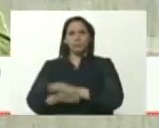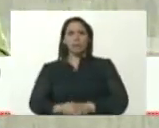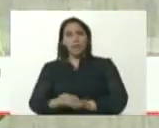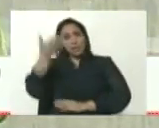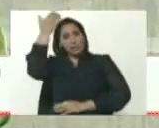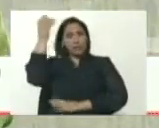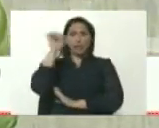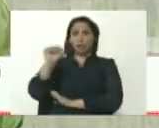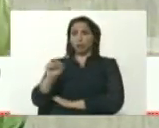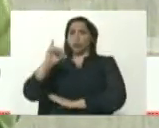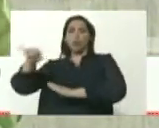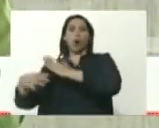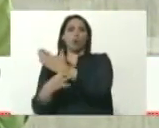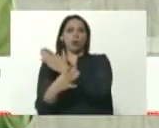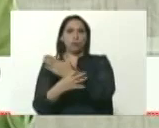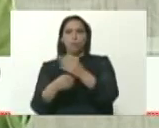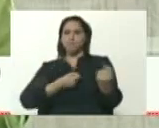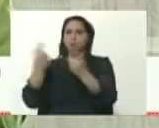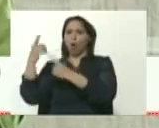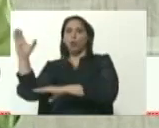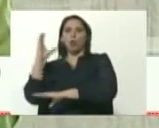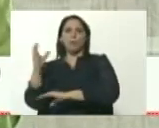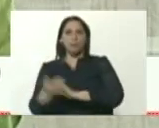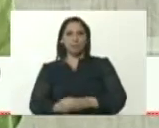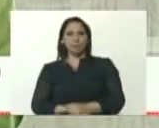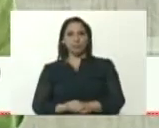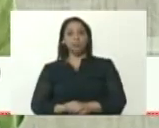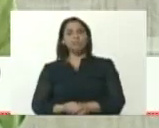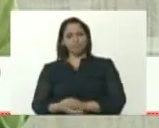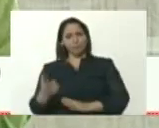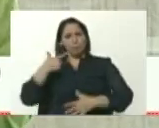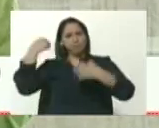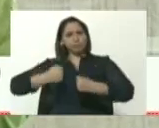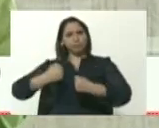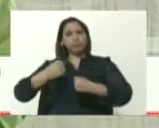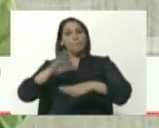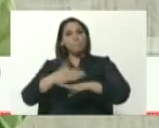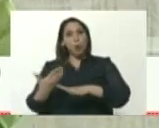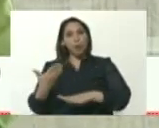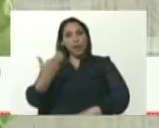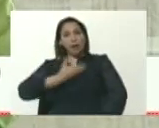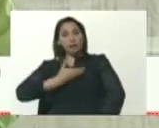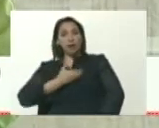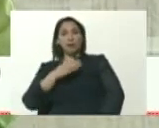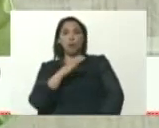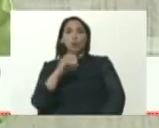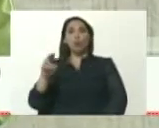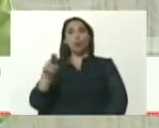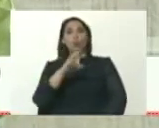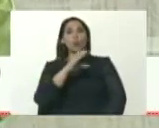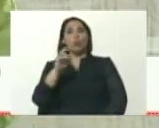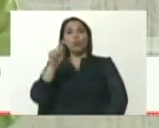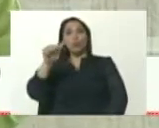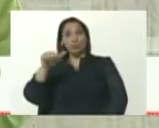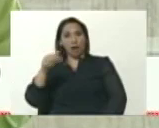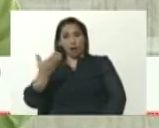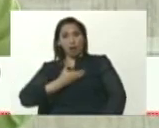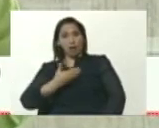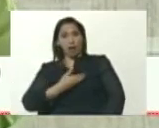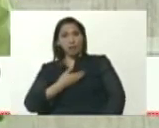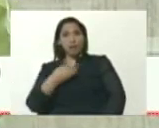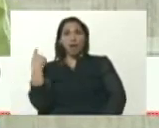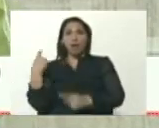reina del sur, Juan Guaidó, para allá. Tenga la seguridad, porque el alcalde de Cúcuta, de ese momento, un alcalde